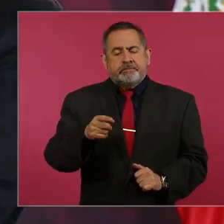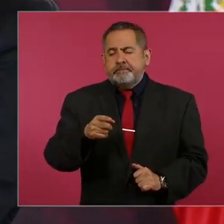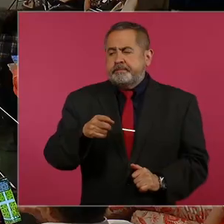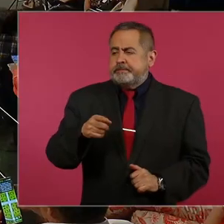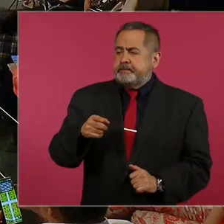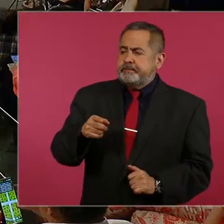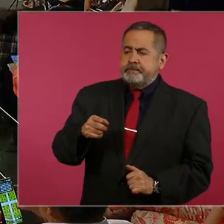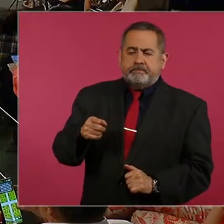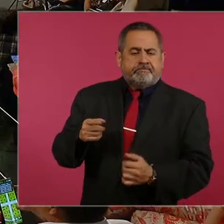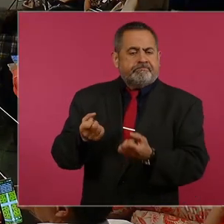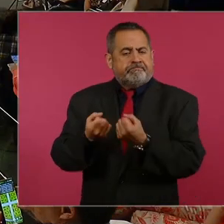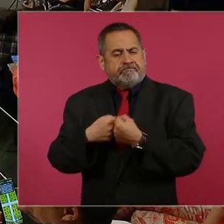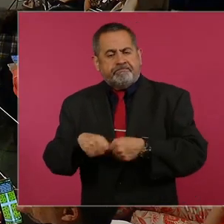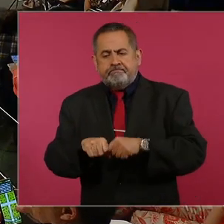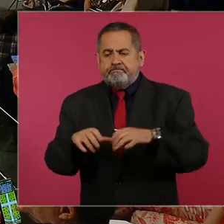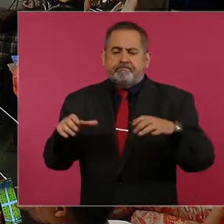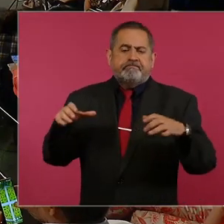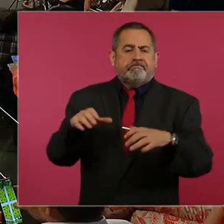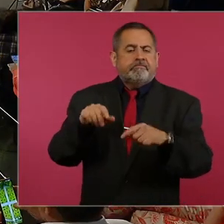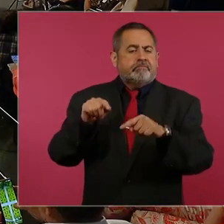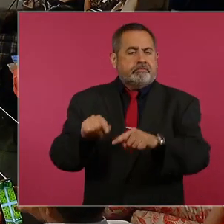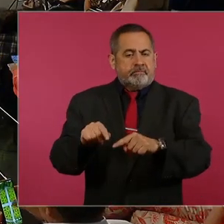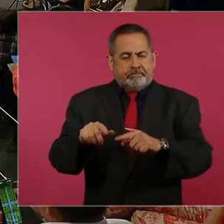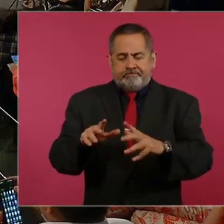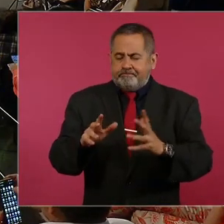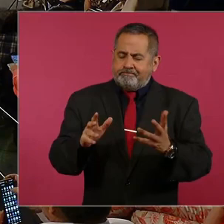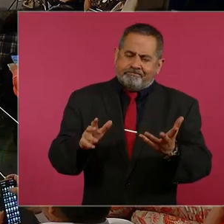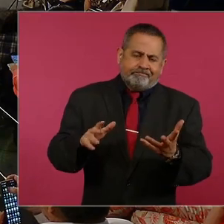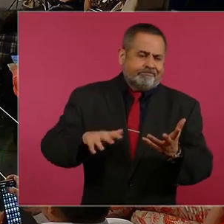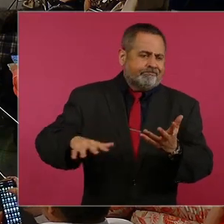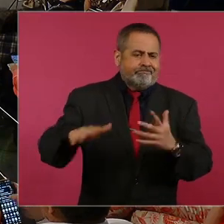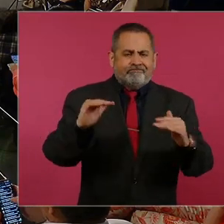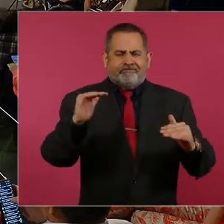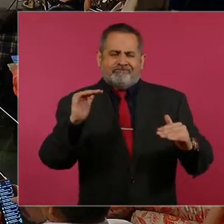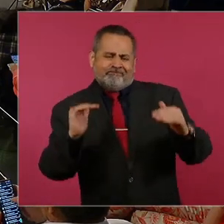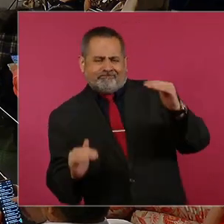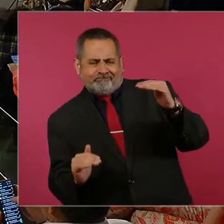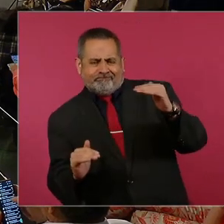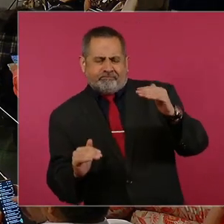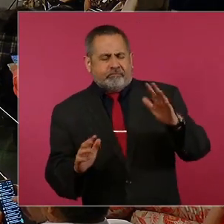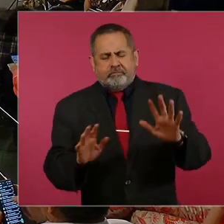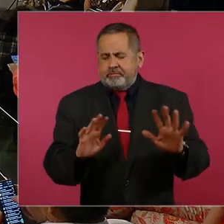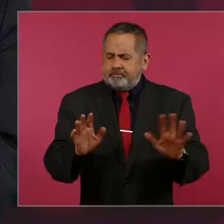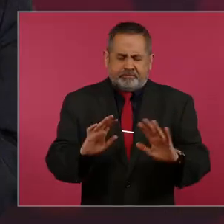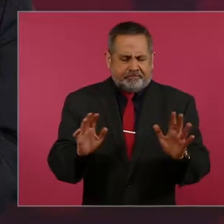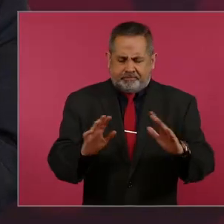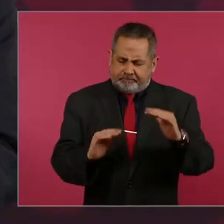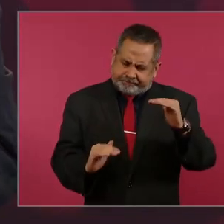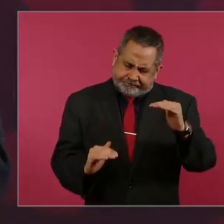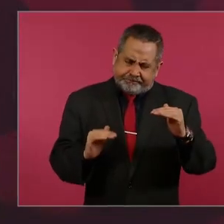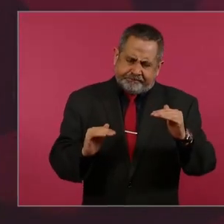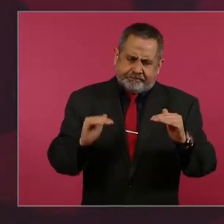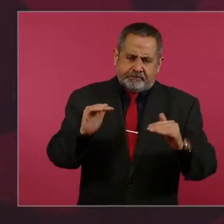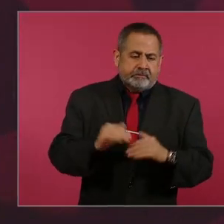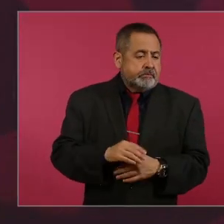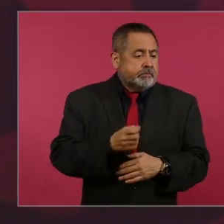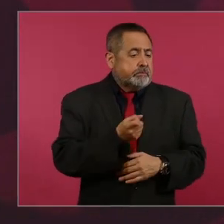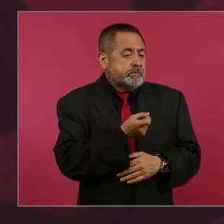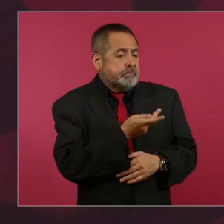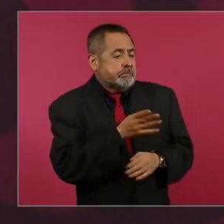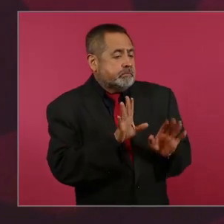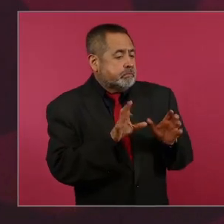con una monstruosa desigualdad económica y social, donde unos cuantos